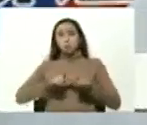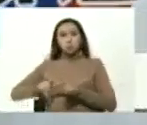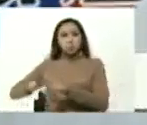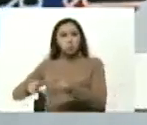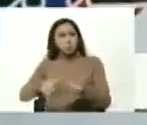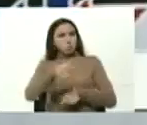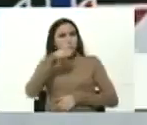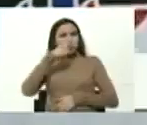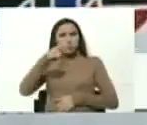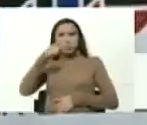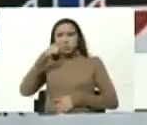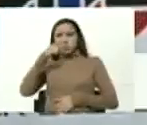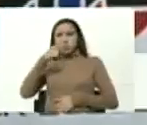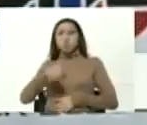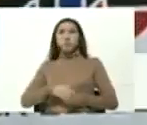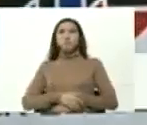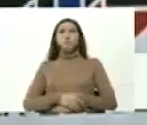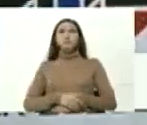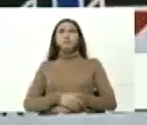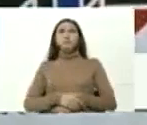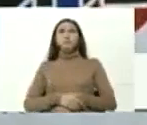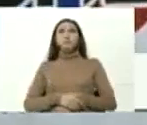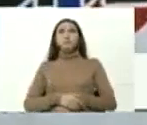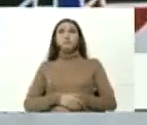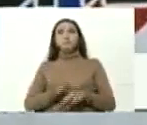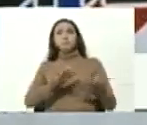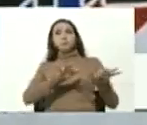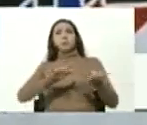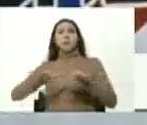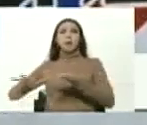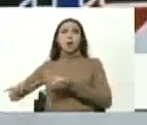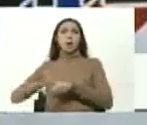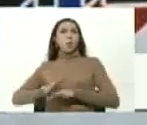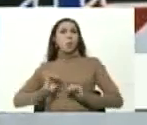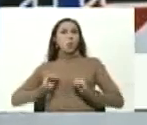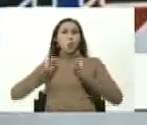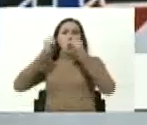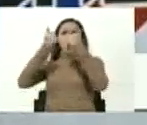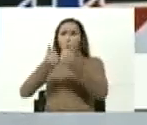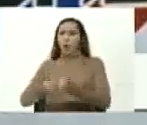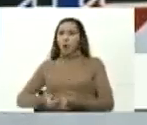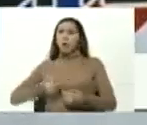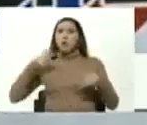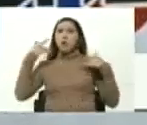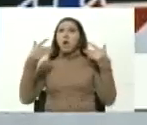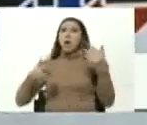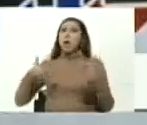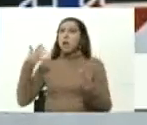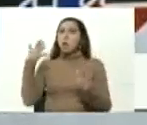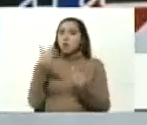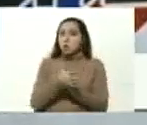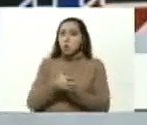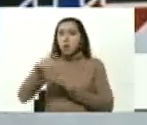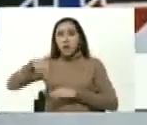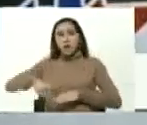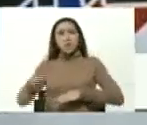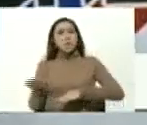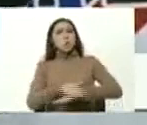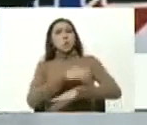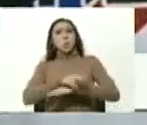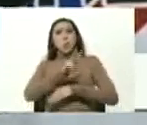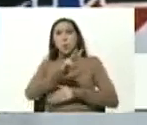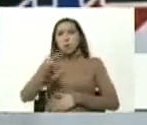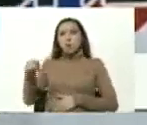de medios que ha comenzado sus actividades este jueves